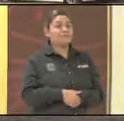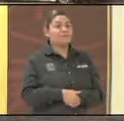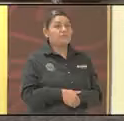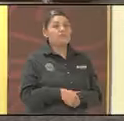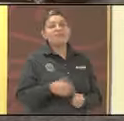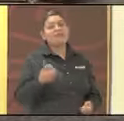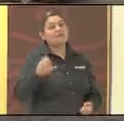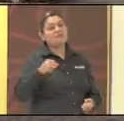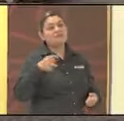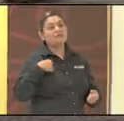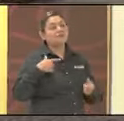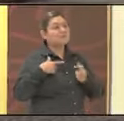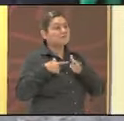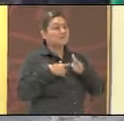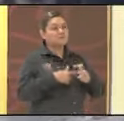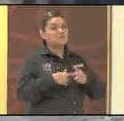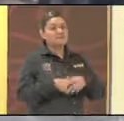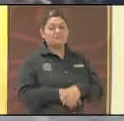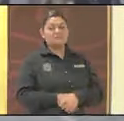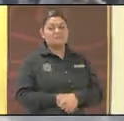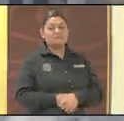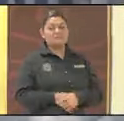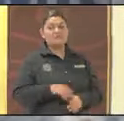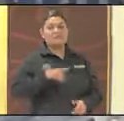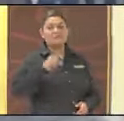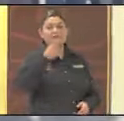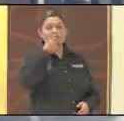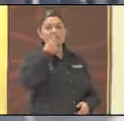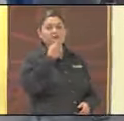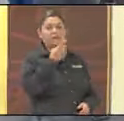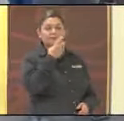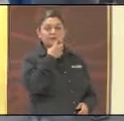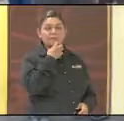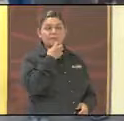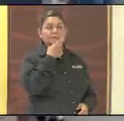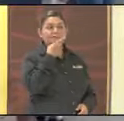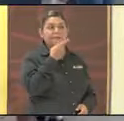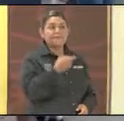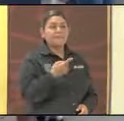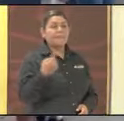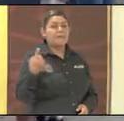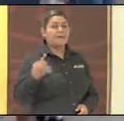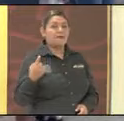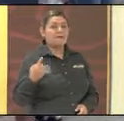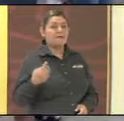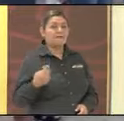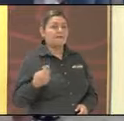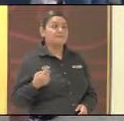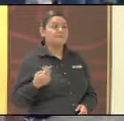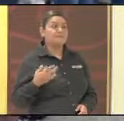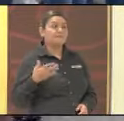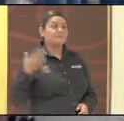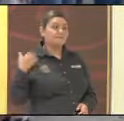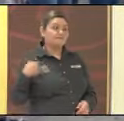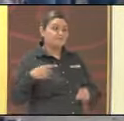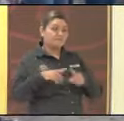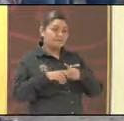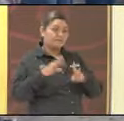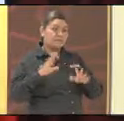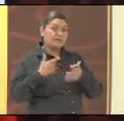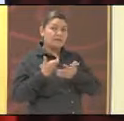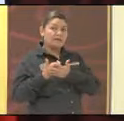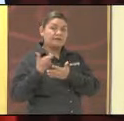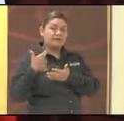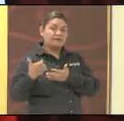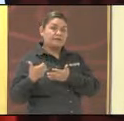Pues así es como estamos avanzándole. Luego les quiero comentar que empezamos a hacer el pago